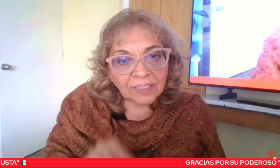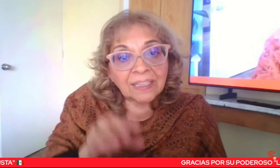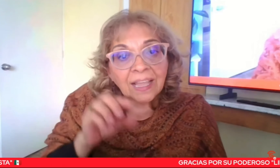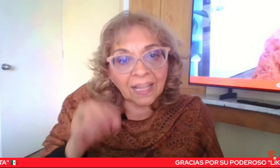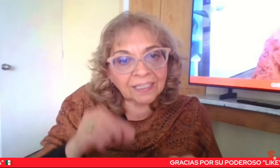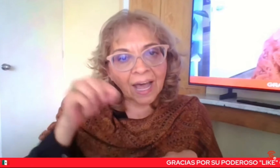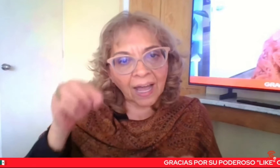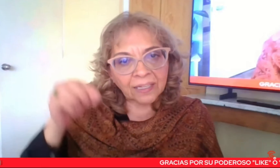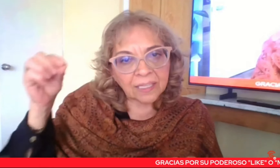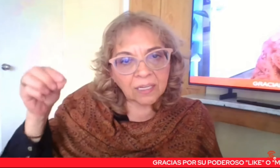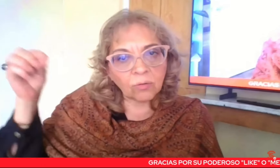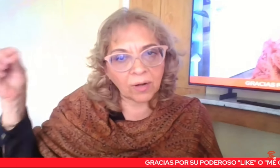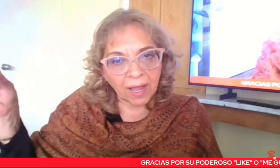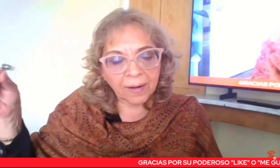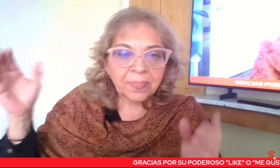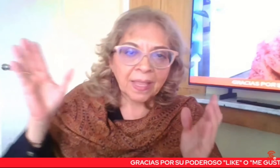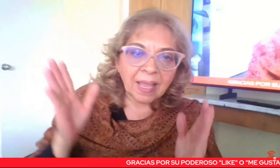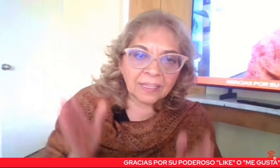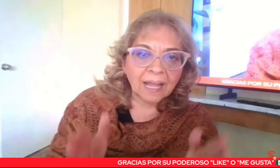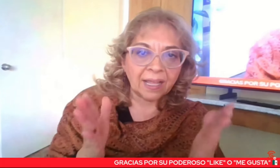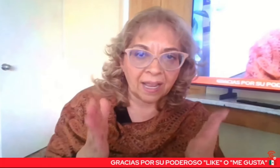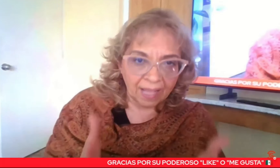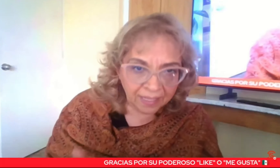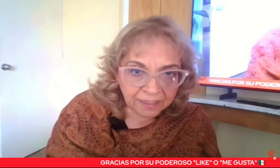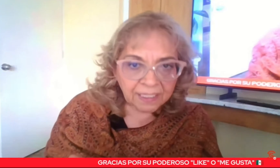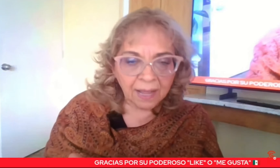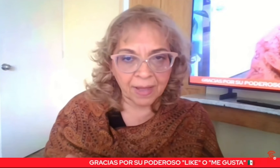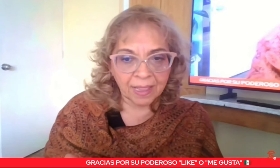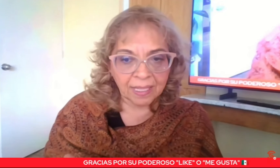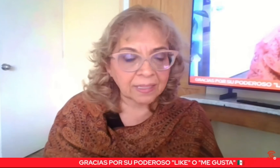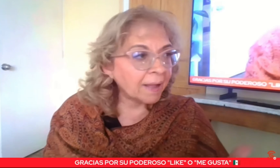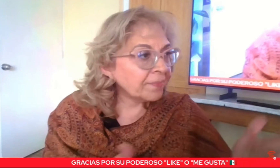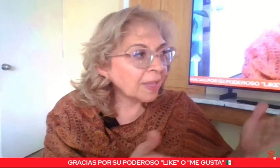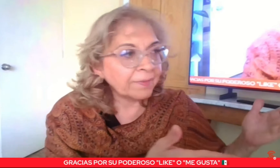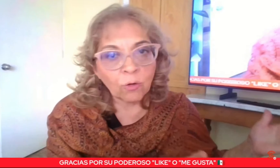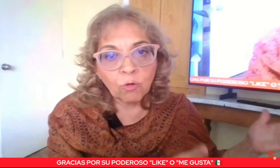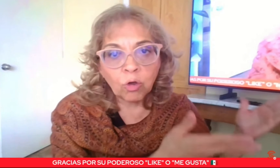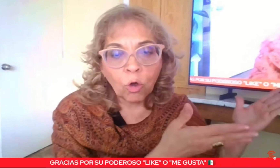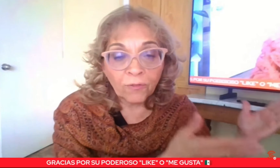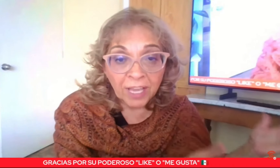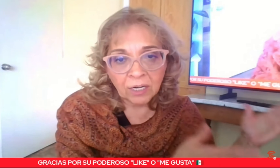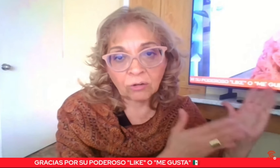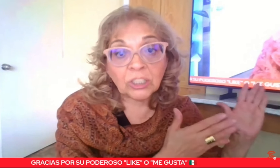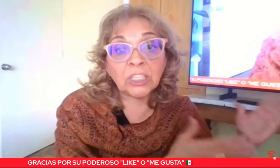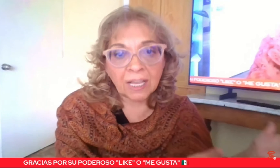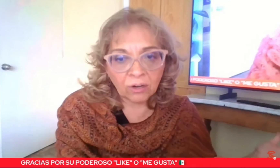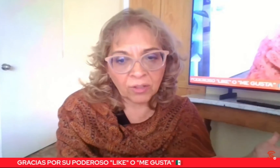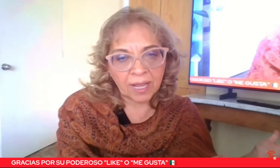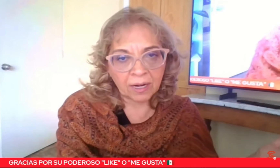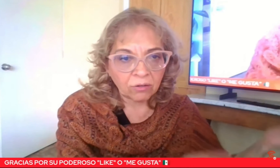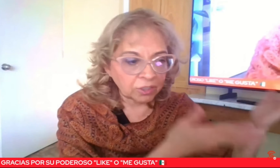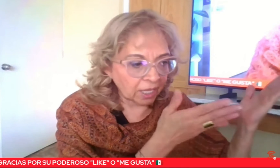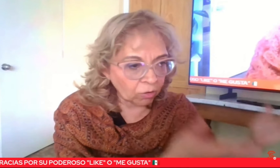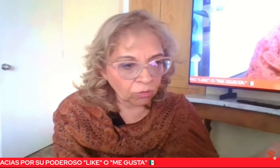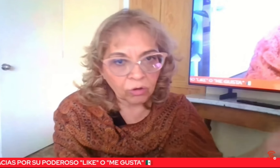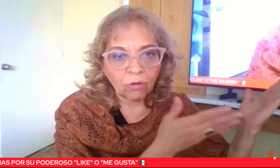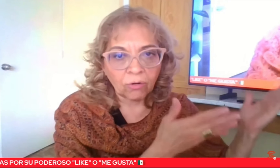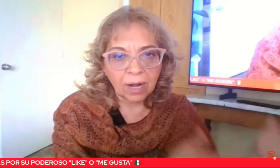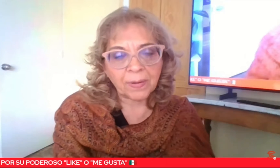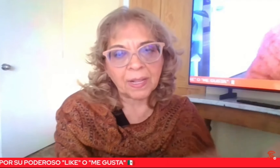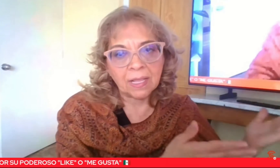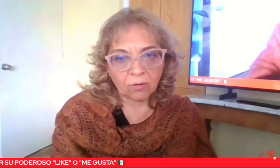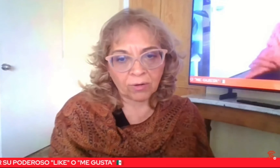es desarticular esa herencia maldita de un gobierno lleno de narcos que ocurrió